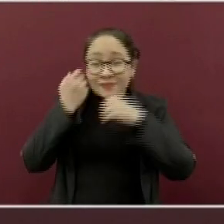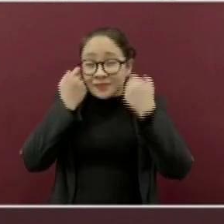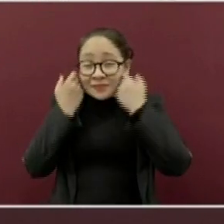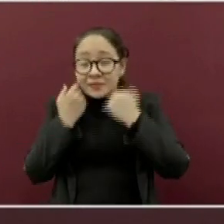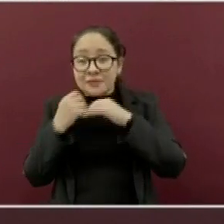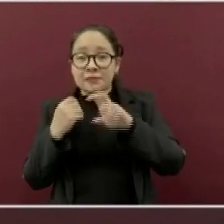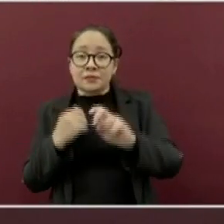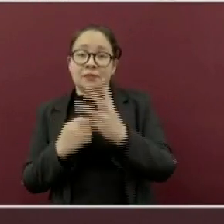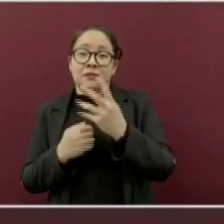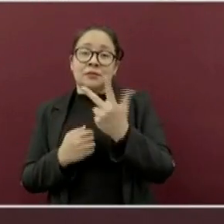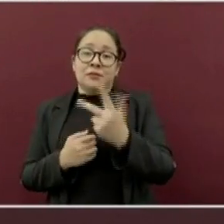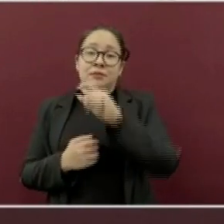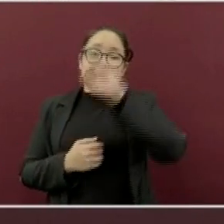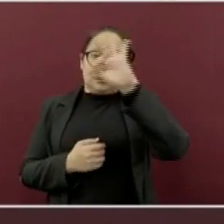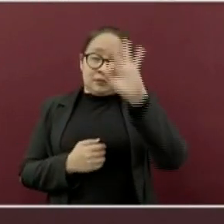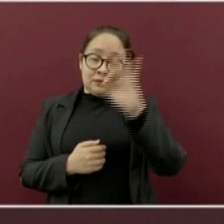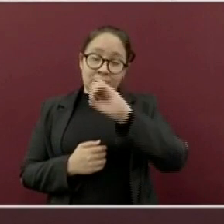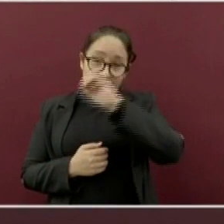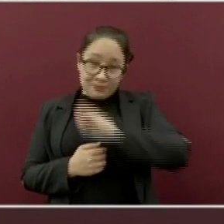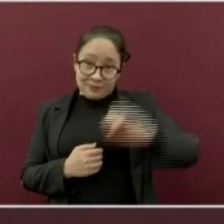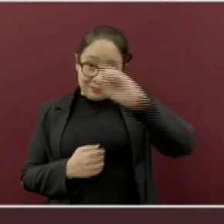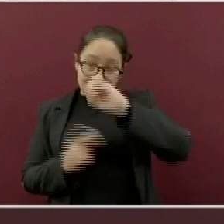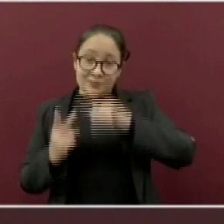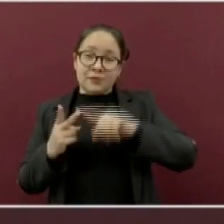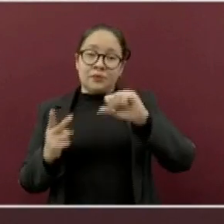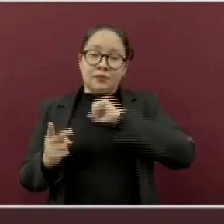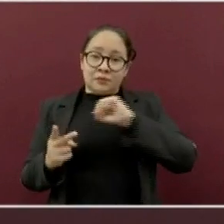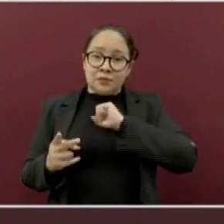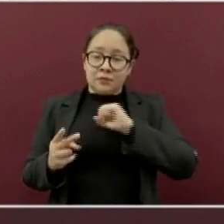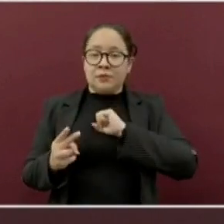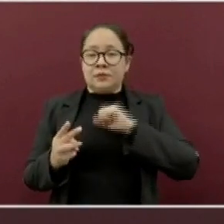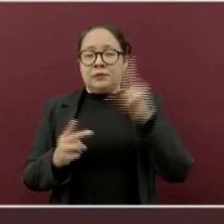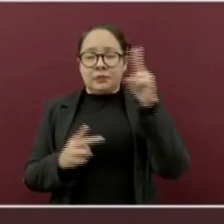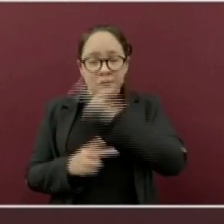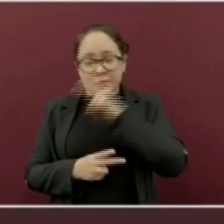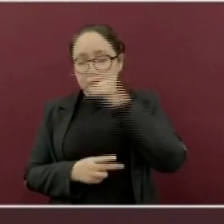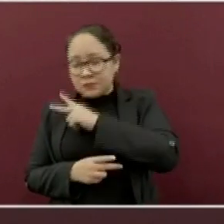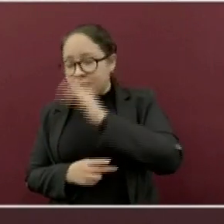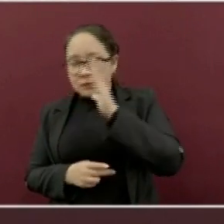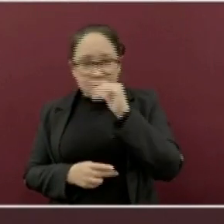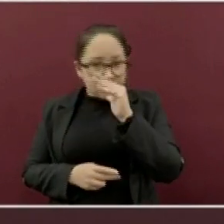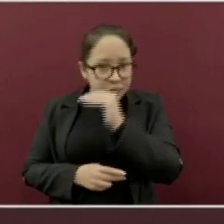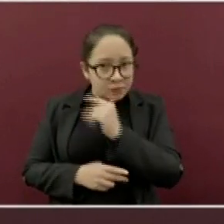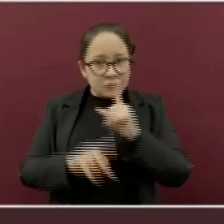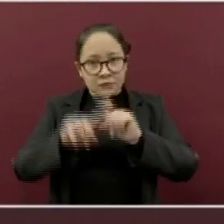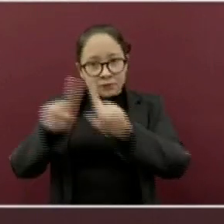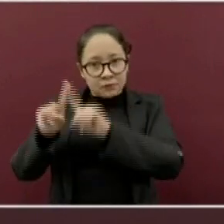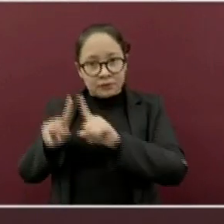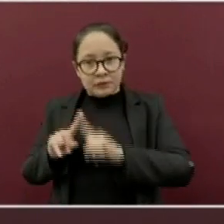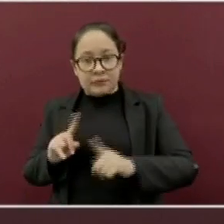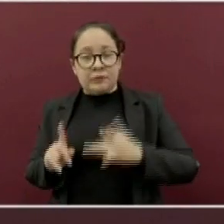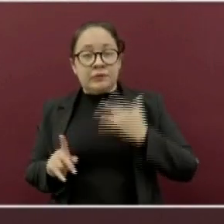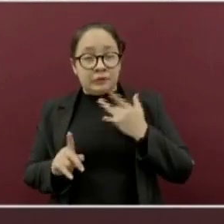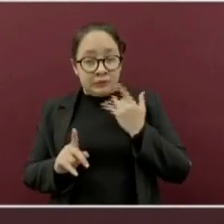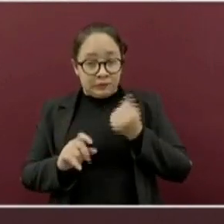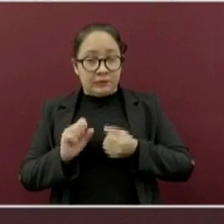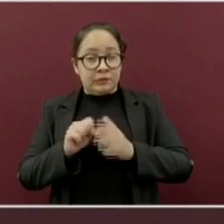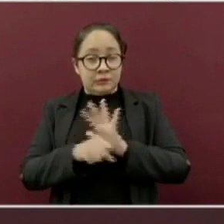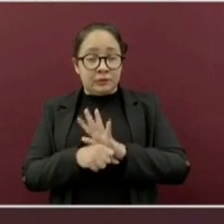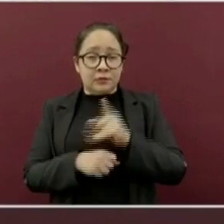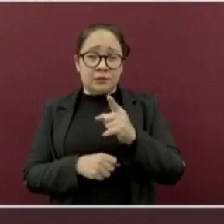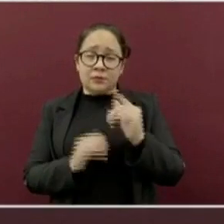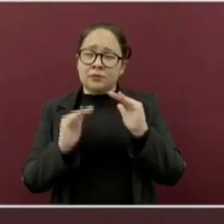grados centígrados, tos, dificultad para respirar u otros síntomas de coronavirus. De ser posible, en